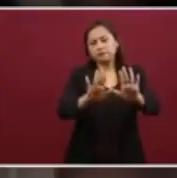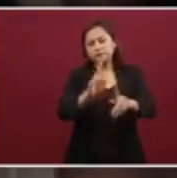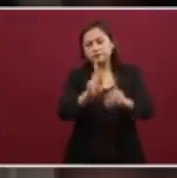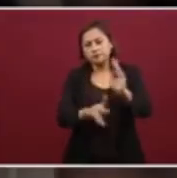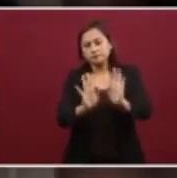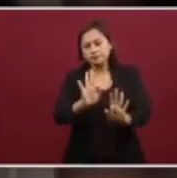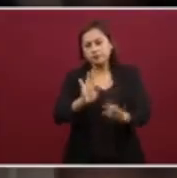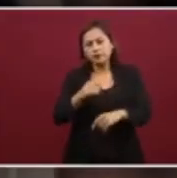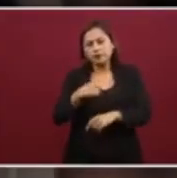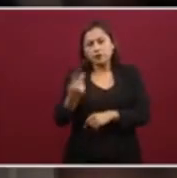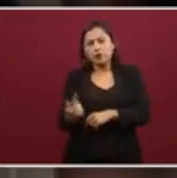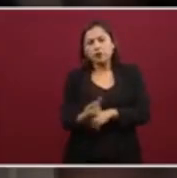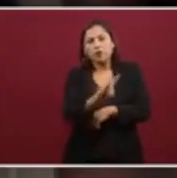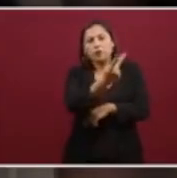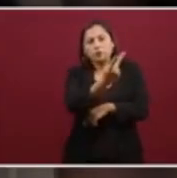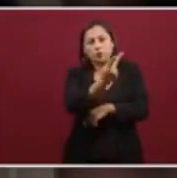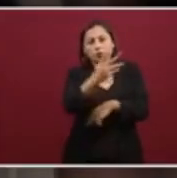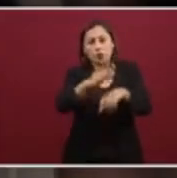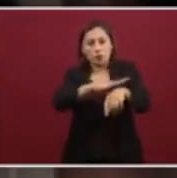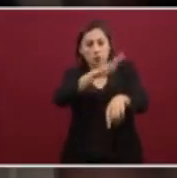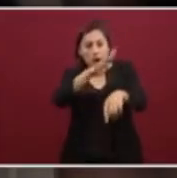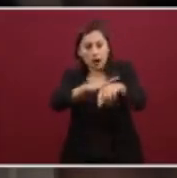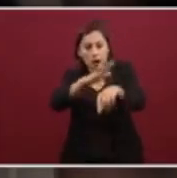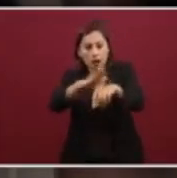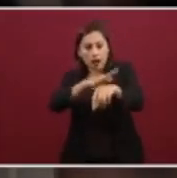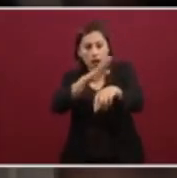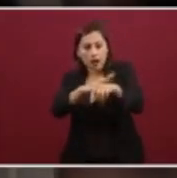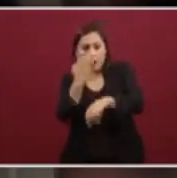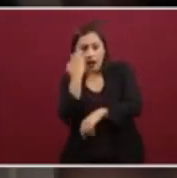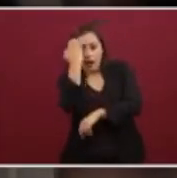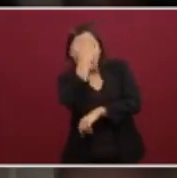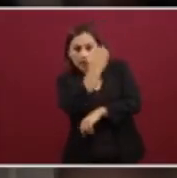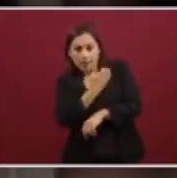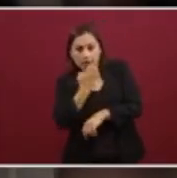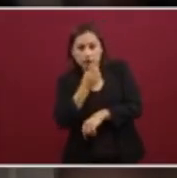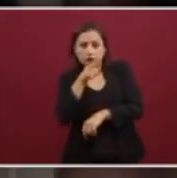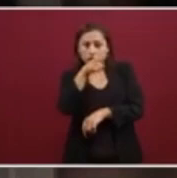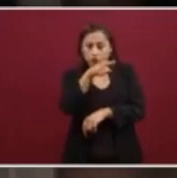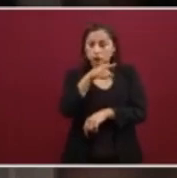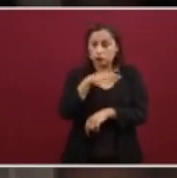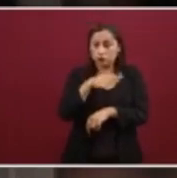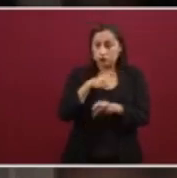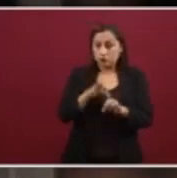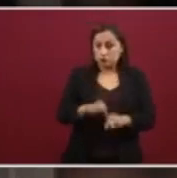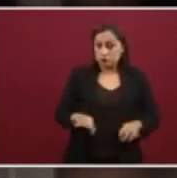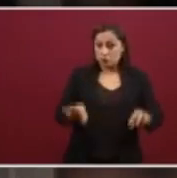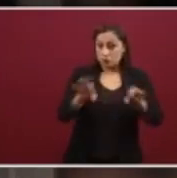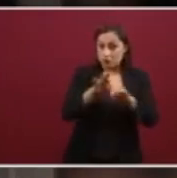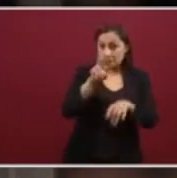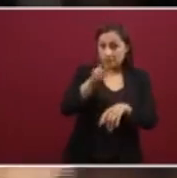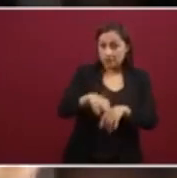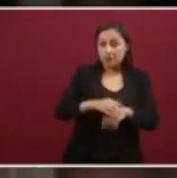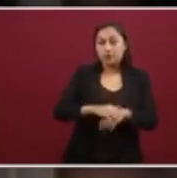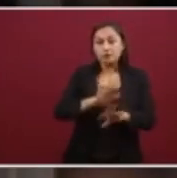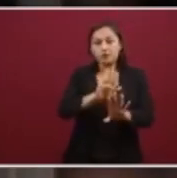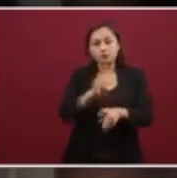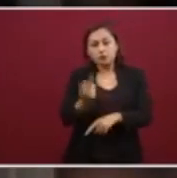los calificadores es importante para usted. ¿Hay algo que va a ser